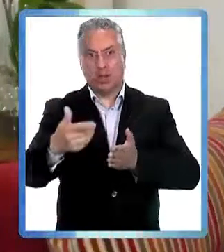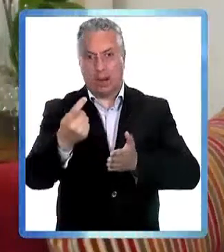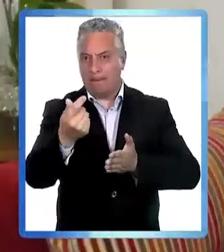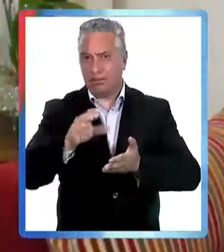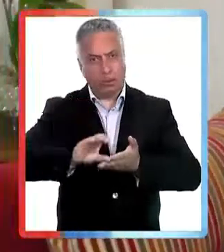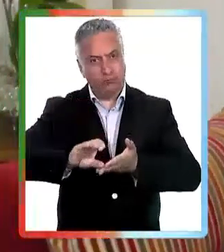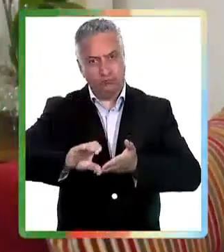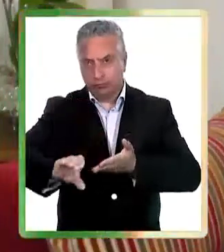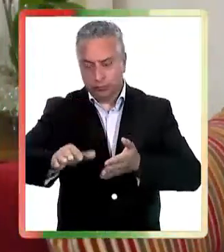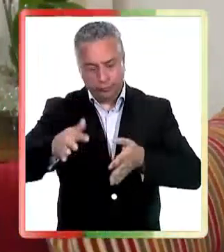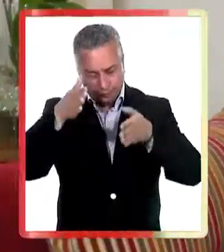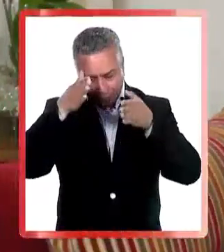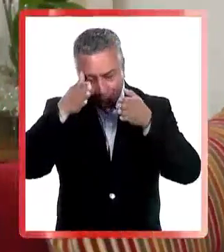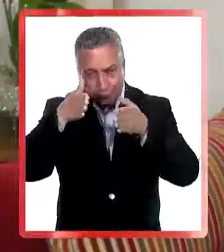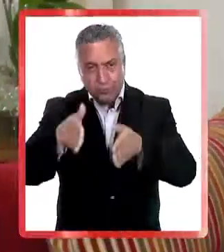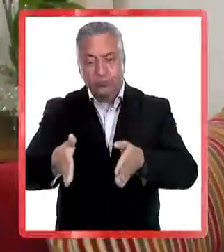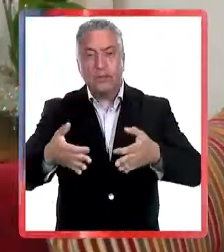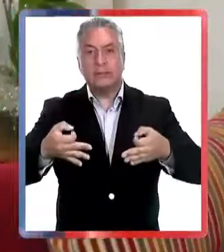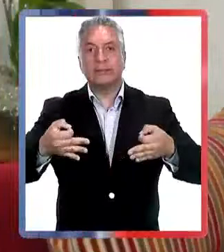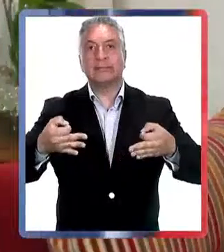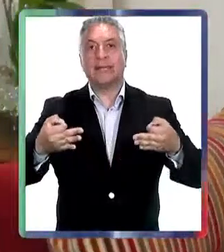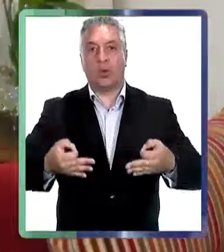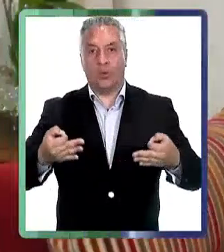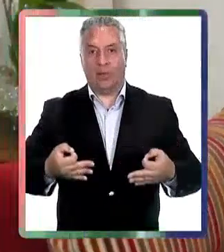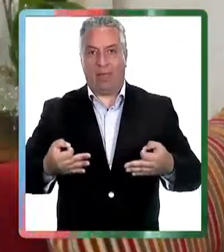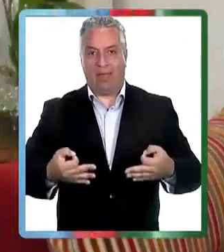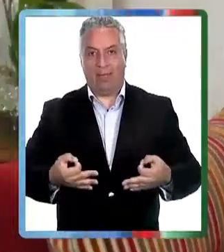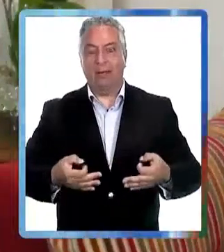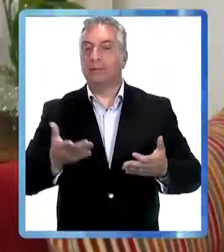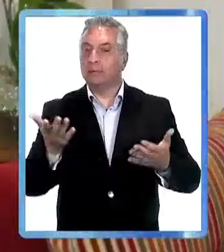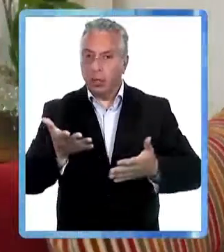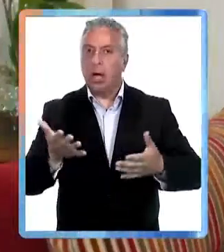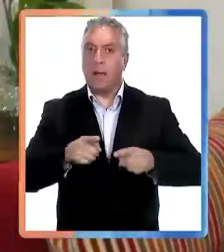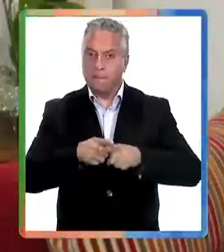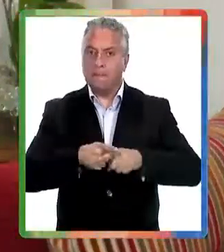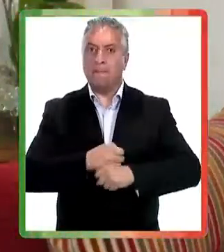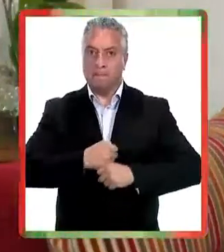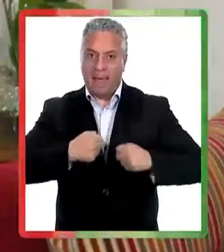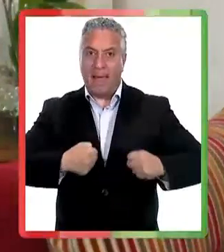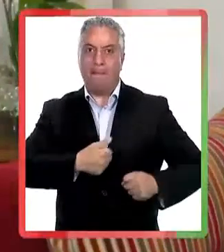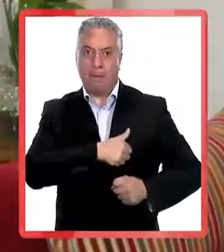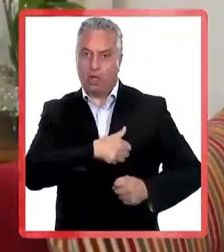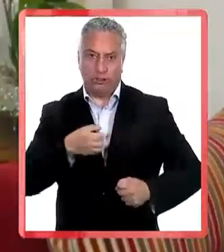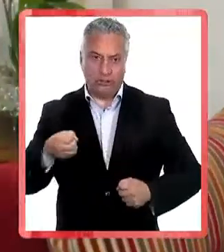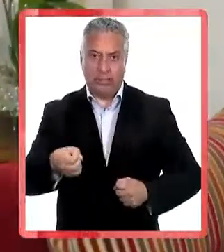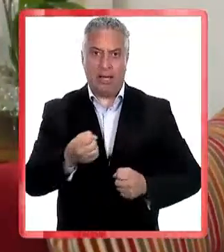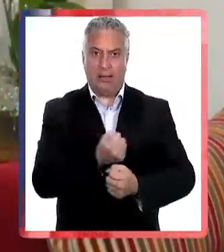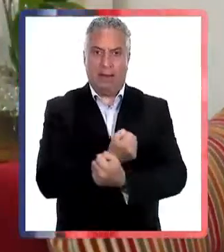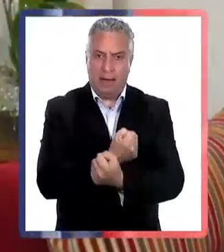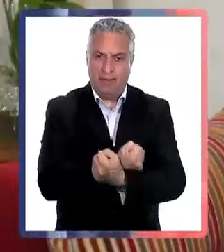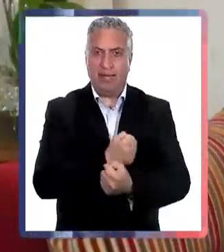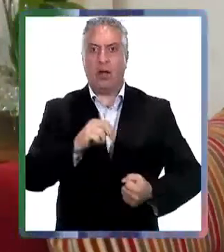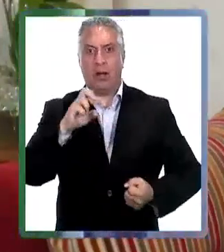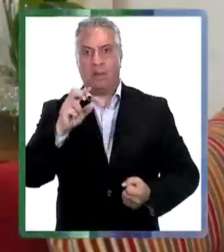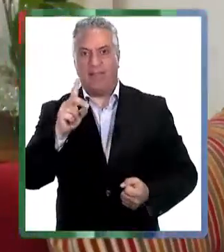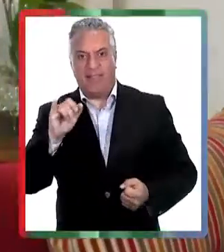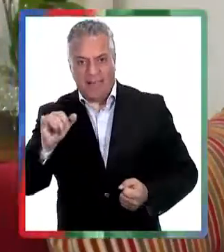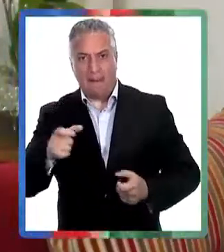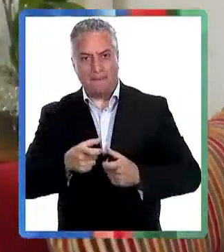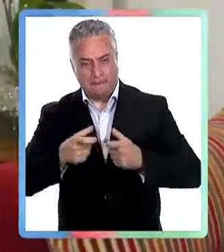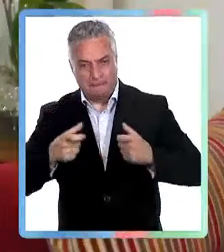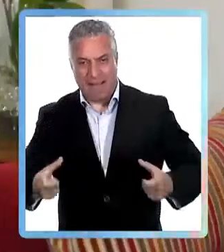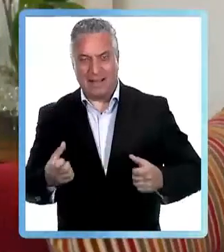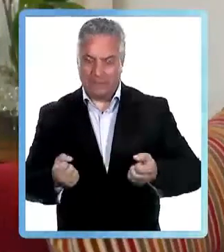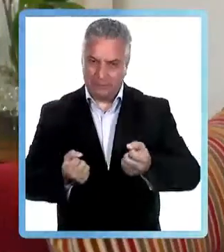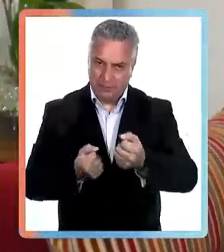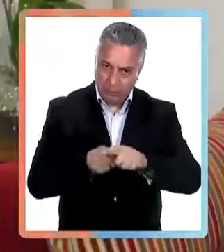pesos exclusivamente para seguridad, porque hay que reforzar las policías, carabineros y la PDI. Hay